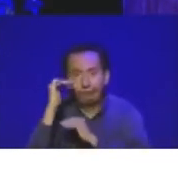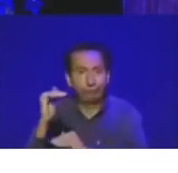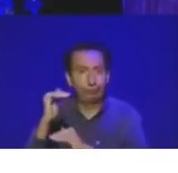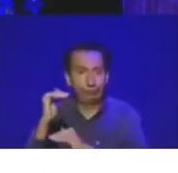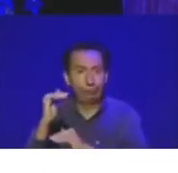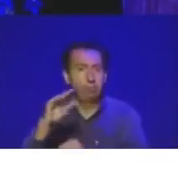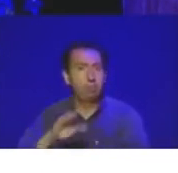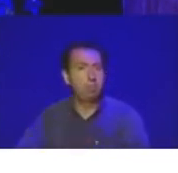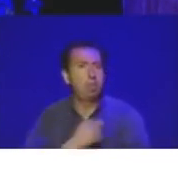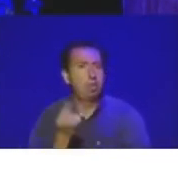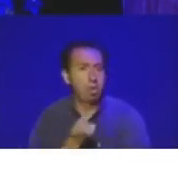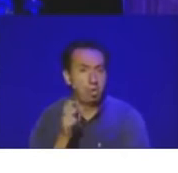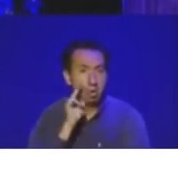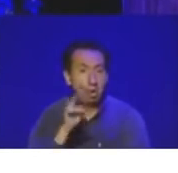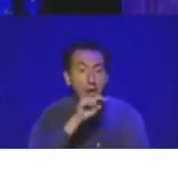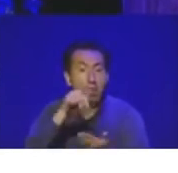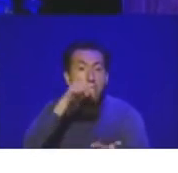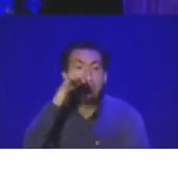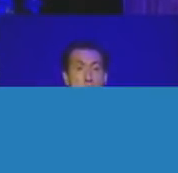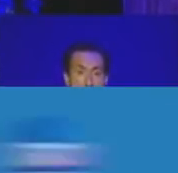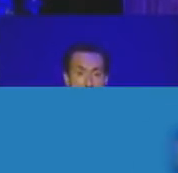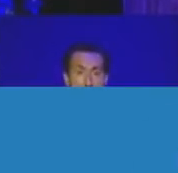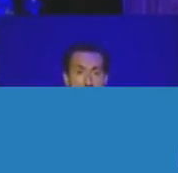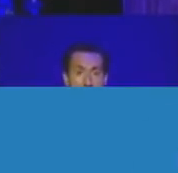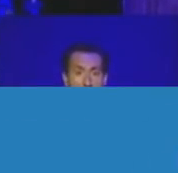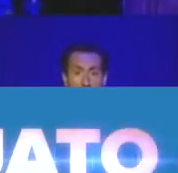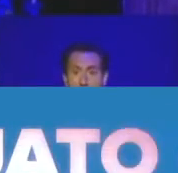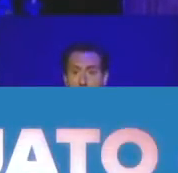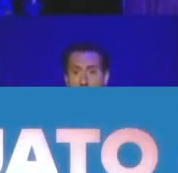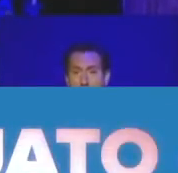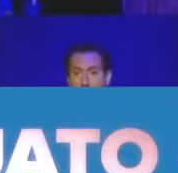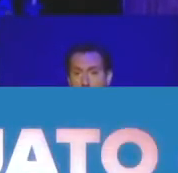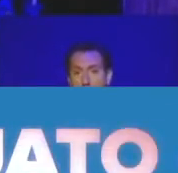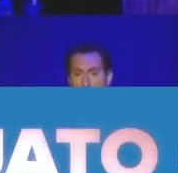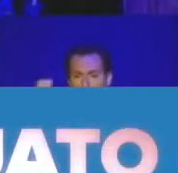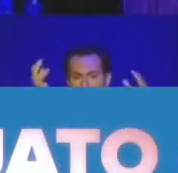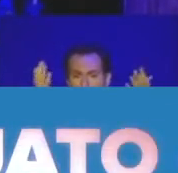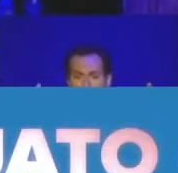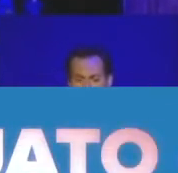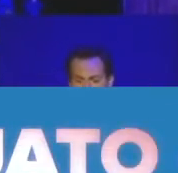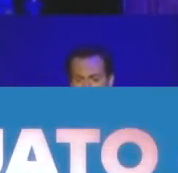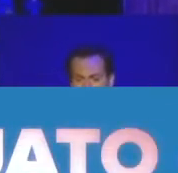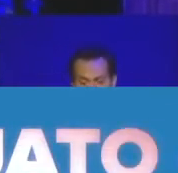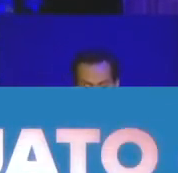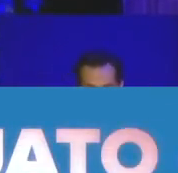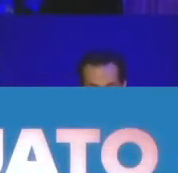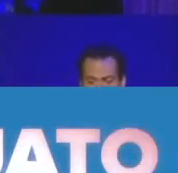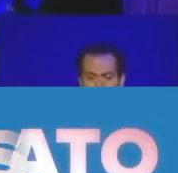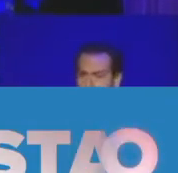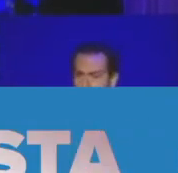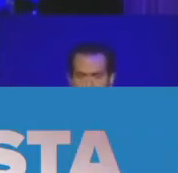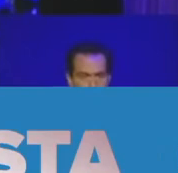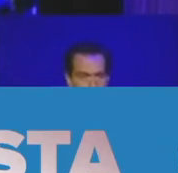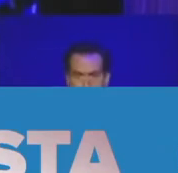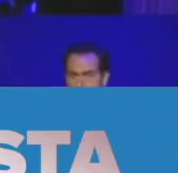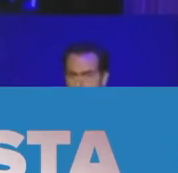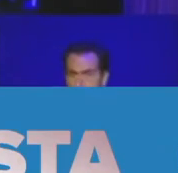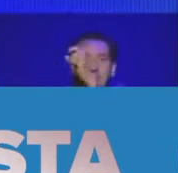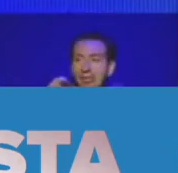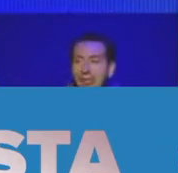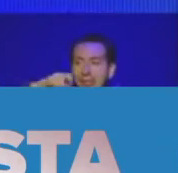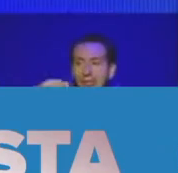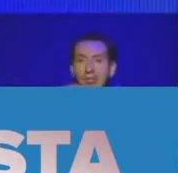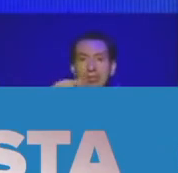protocolos sanitarios como el uso de cubrebocas y gel antibacterial. En las iglesias, el cupo no puede rebasar el 25% de su